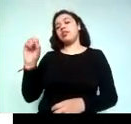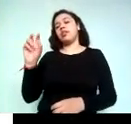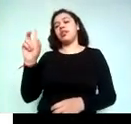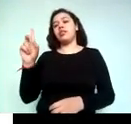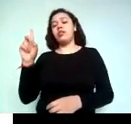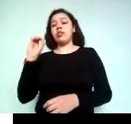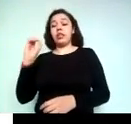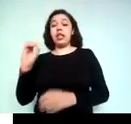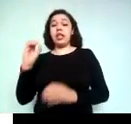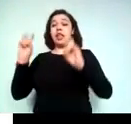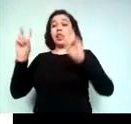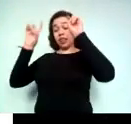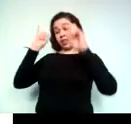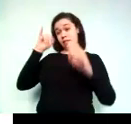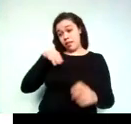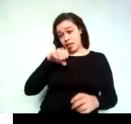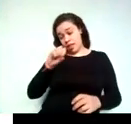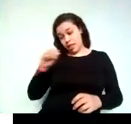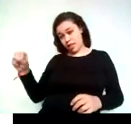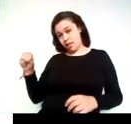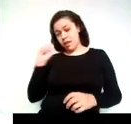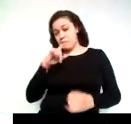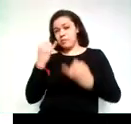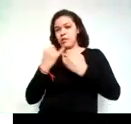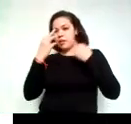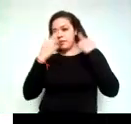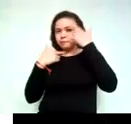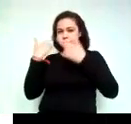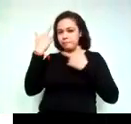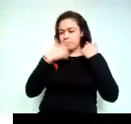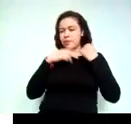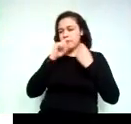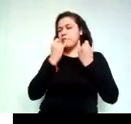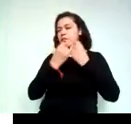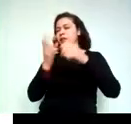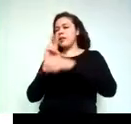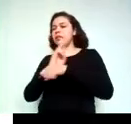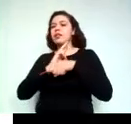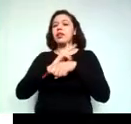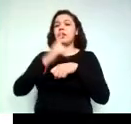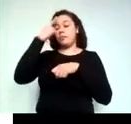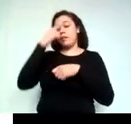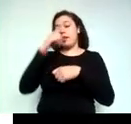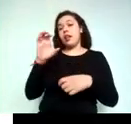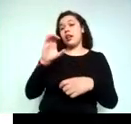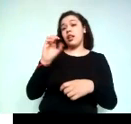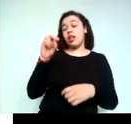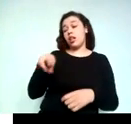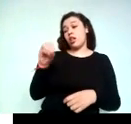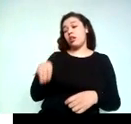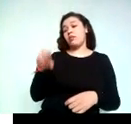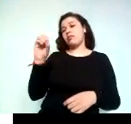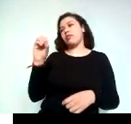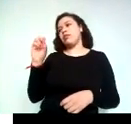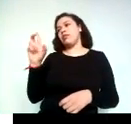y dentro de esas evaluaciones también revisan que se esté dando cumplimiento a la NOM 035. Entonces, sí